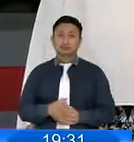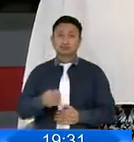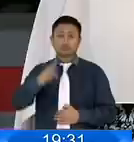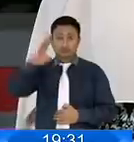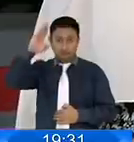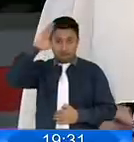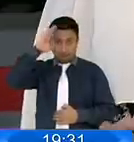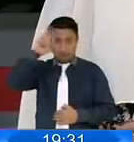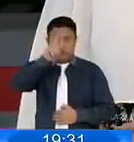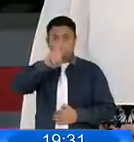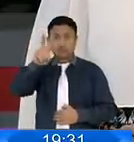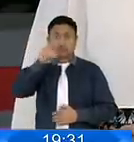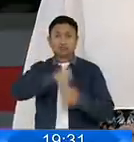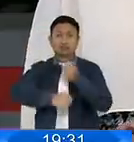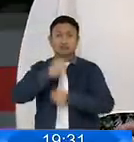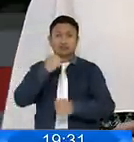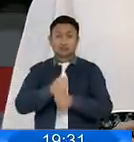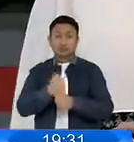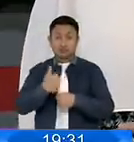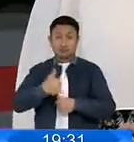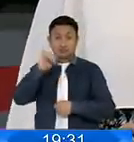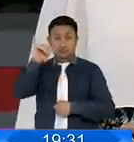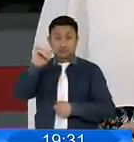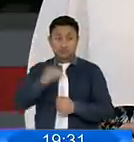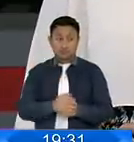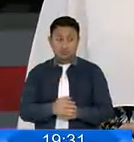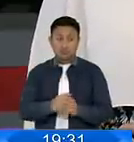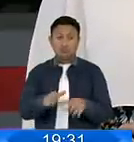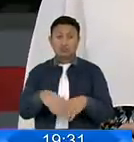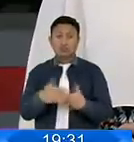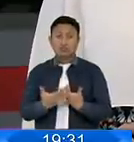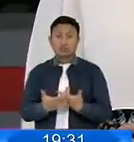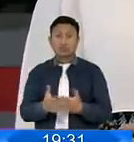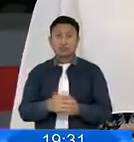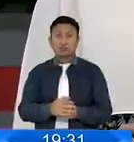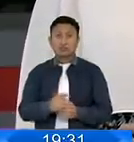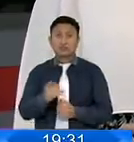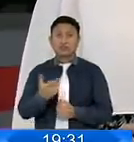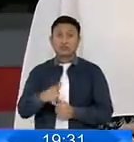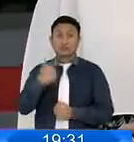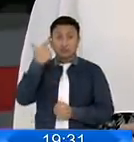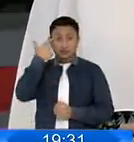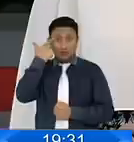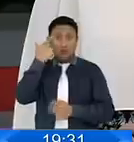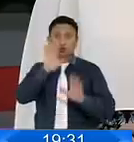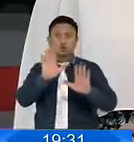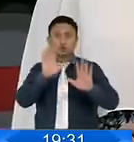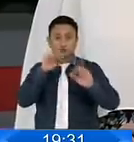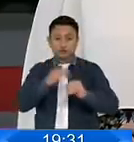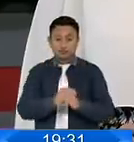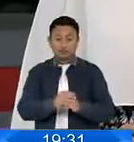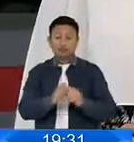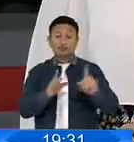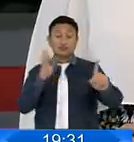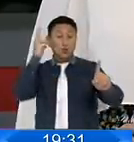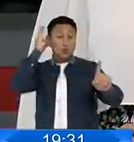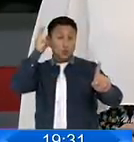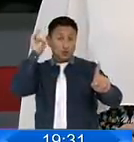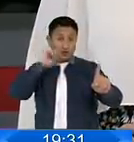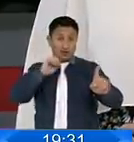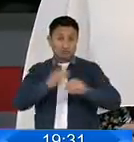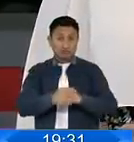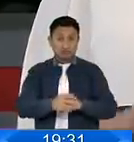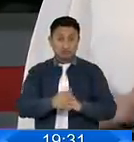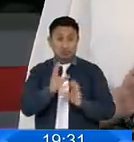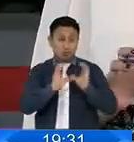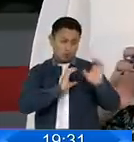22 años impidió este fin de semana que se materialice un suicidio. Él habló con la mujer que intentó quitarse la vida y después